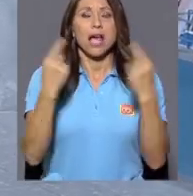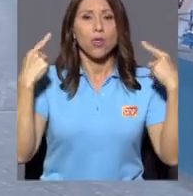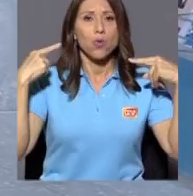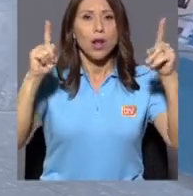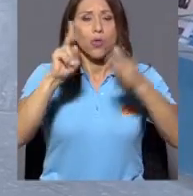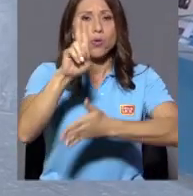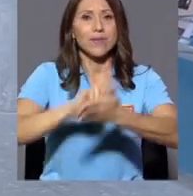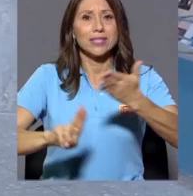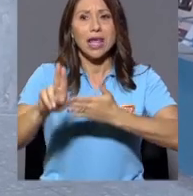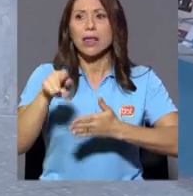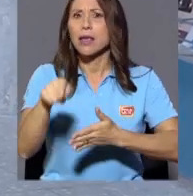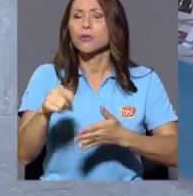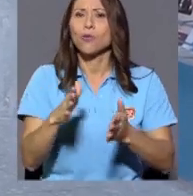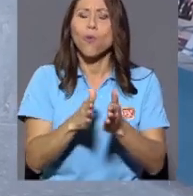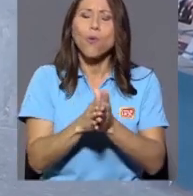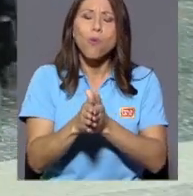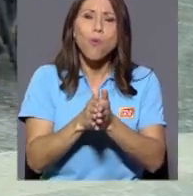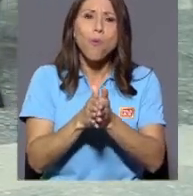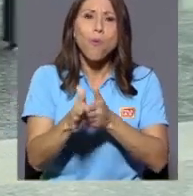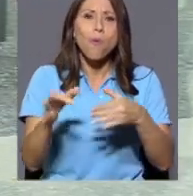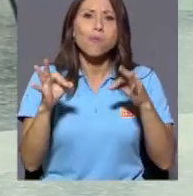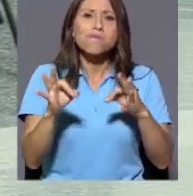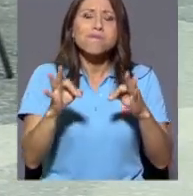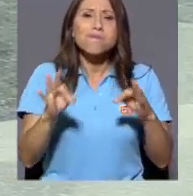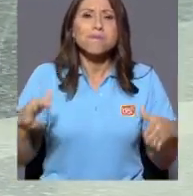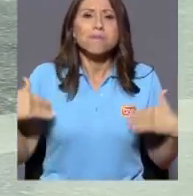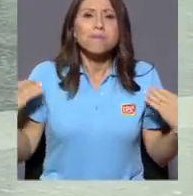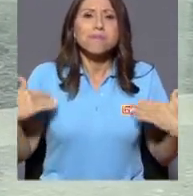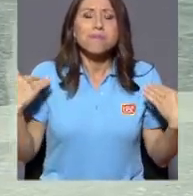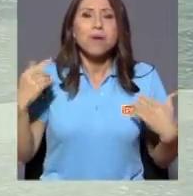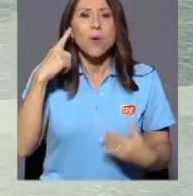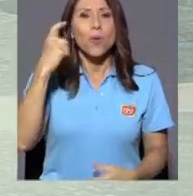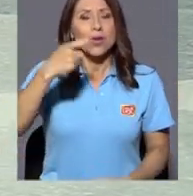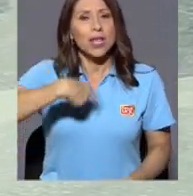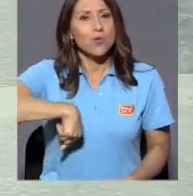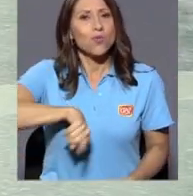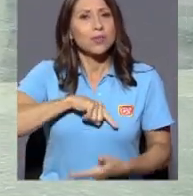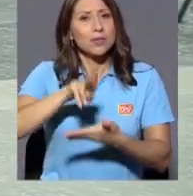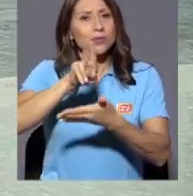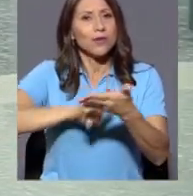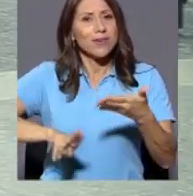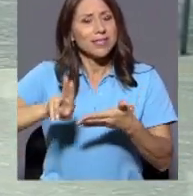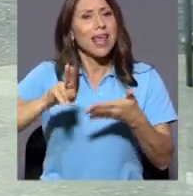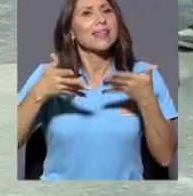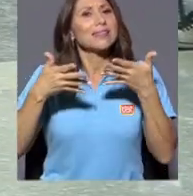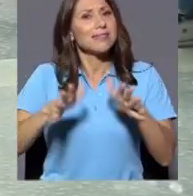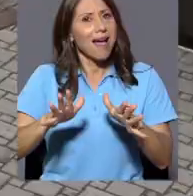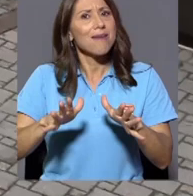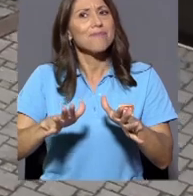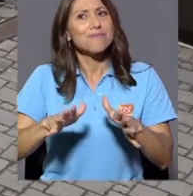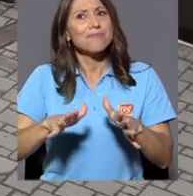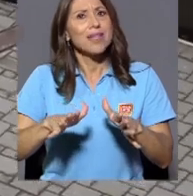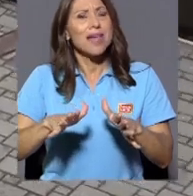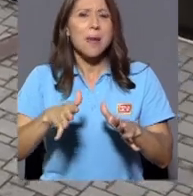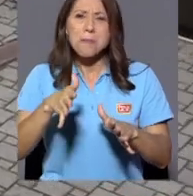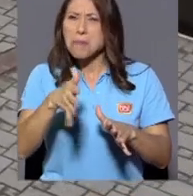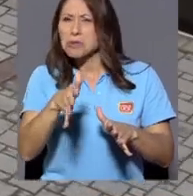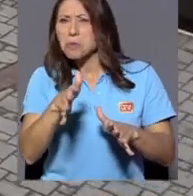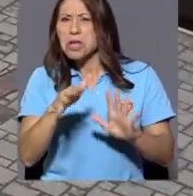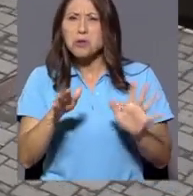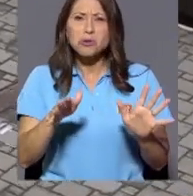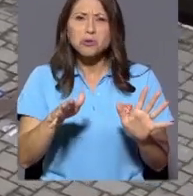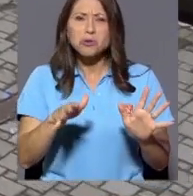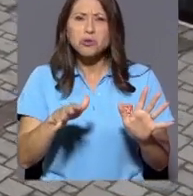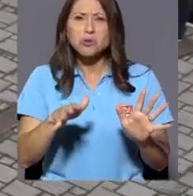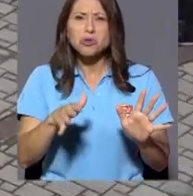rico nos pone tan contentos porque nuestras universidades han crecido de más o